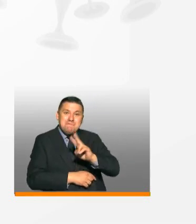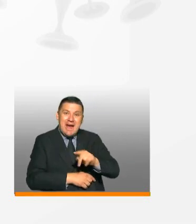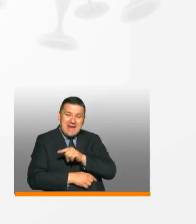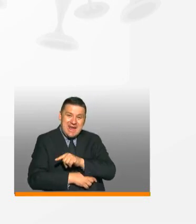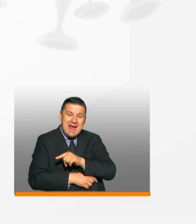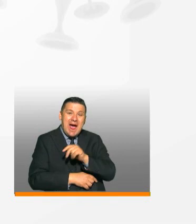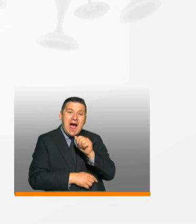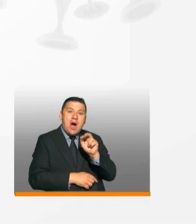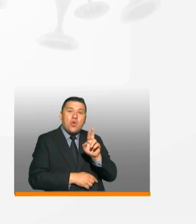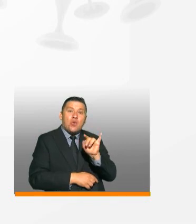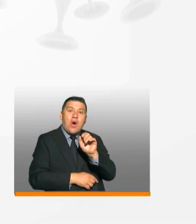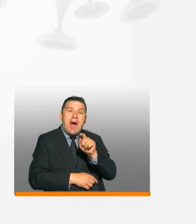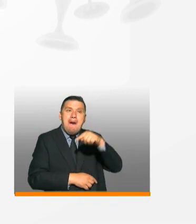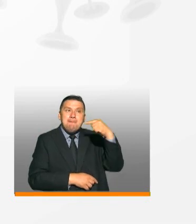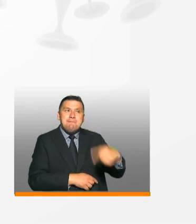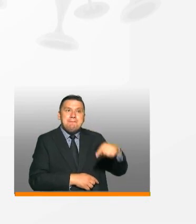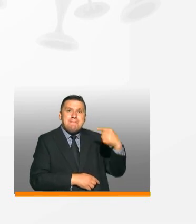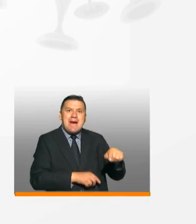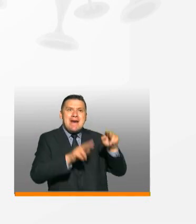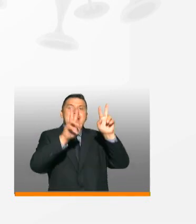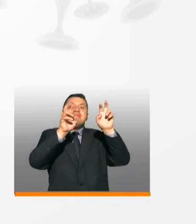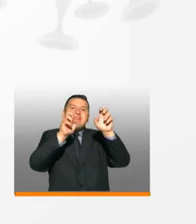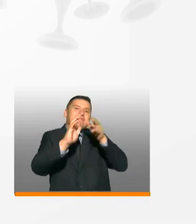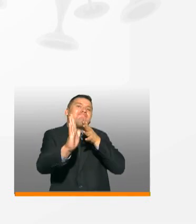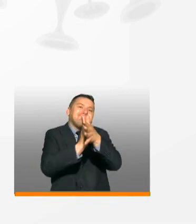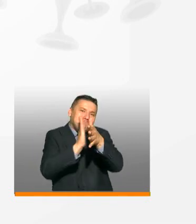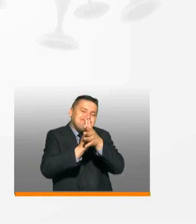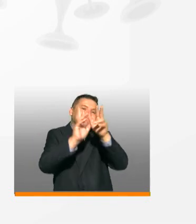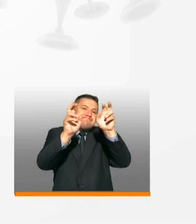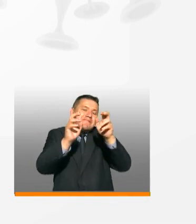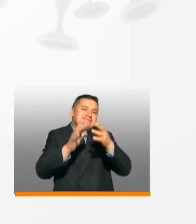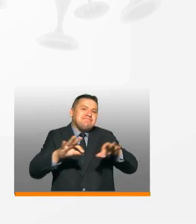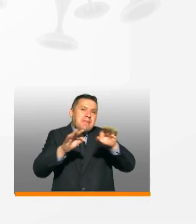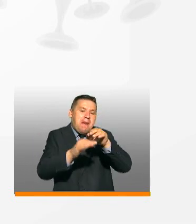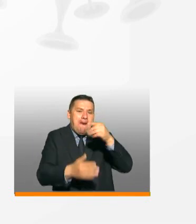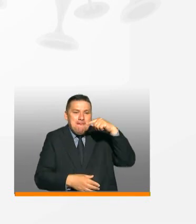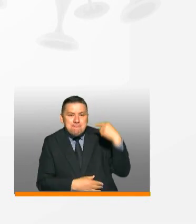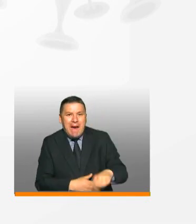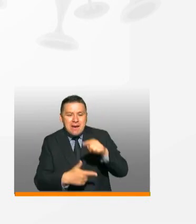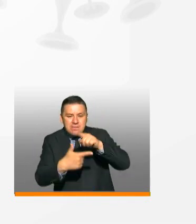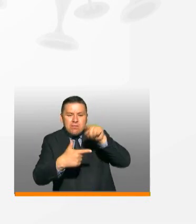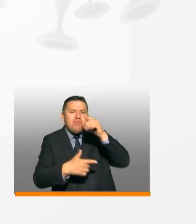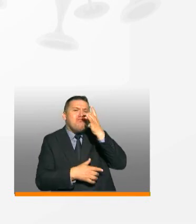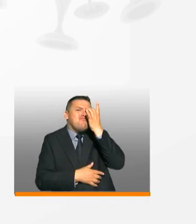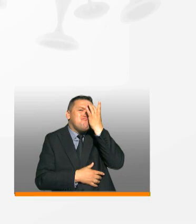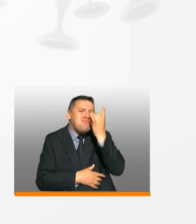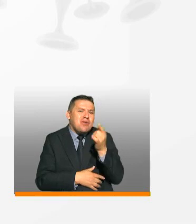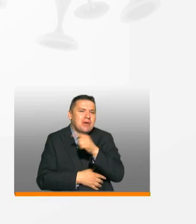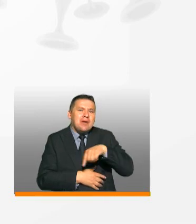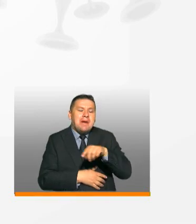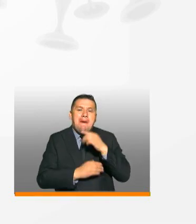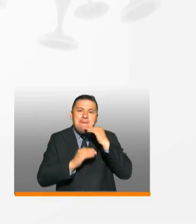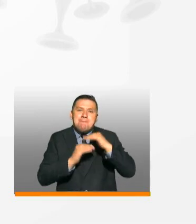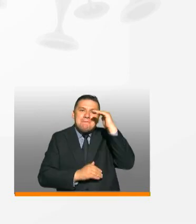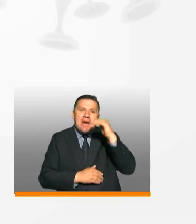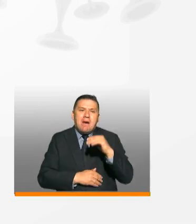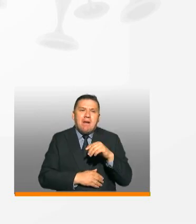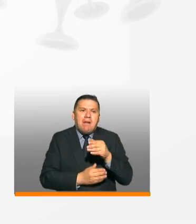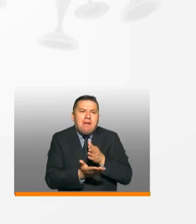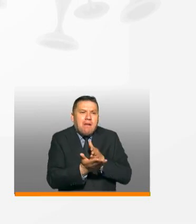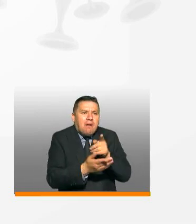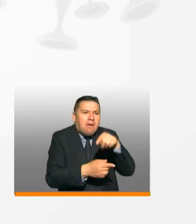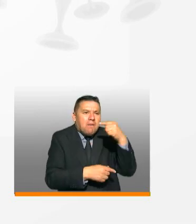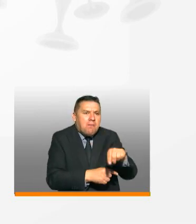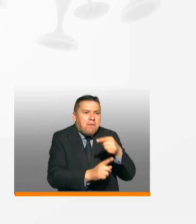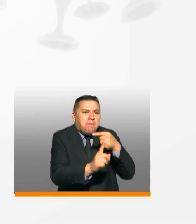Por eso queremos tratar estos temas particulares, pero este incremento también se da porque tenemos mayor positividad en todo